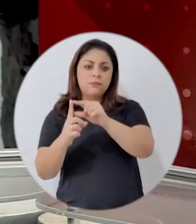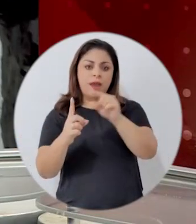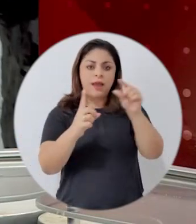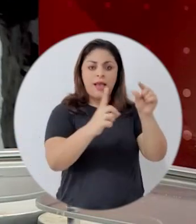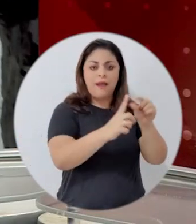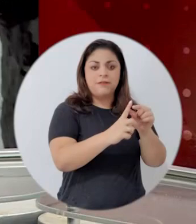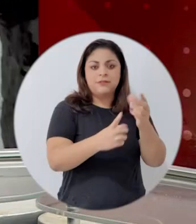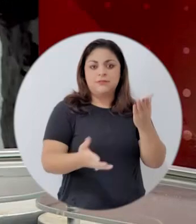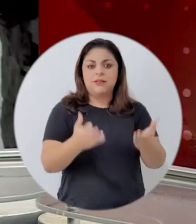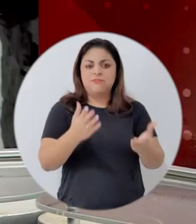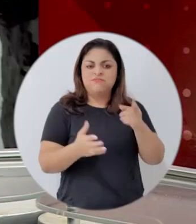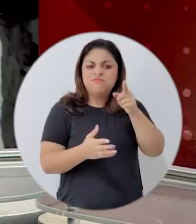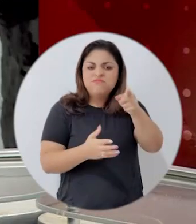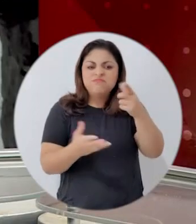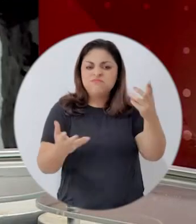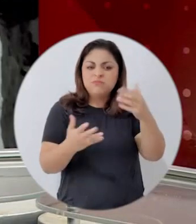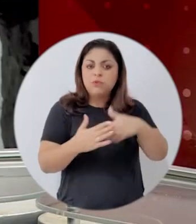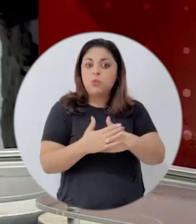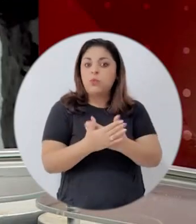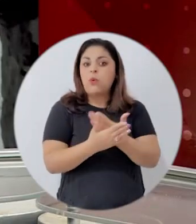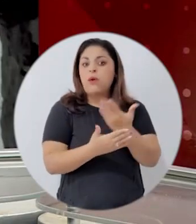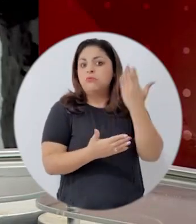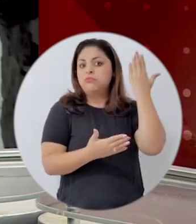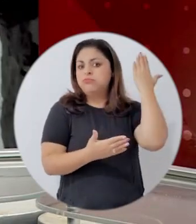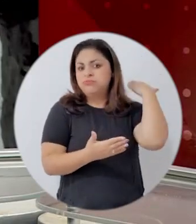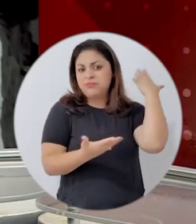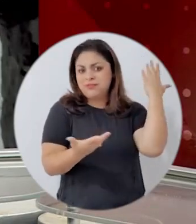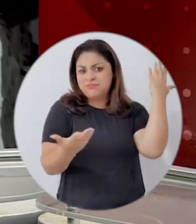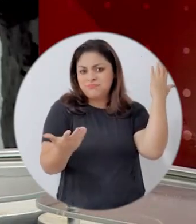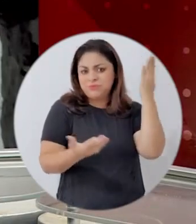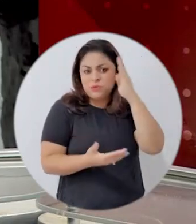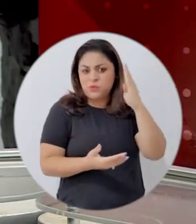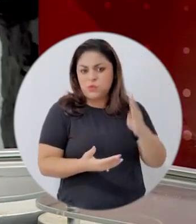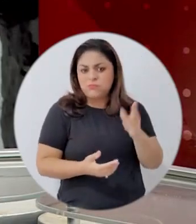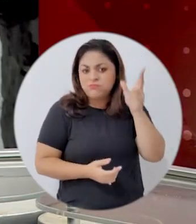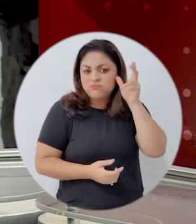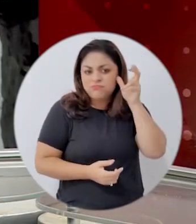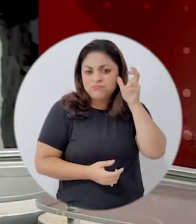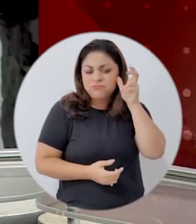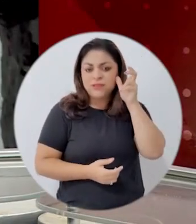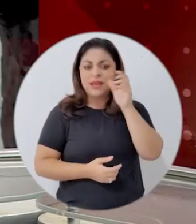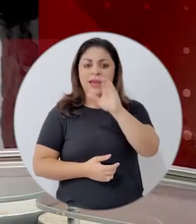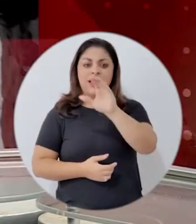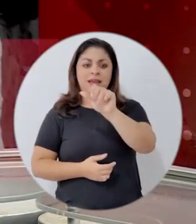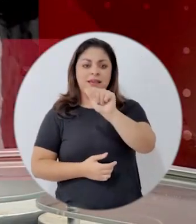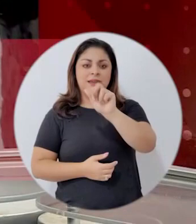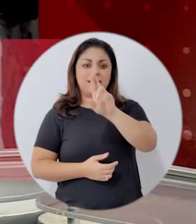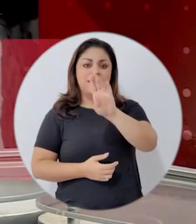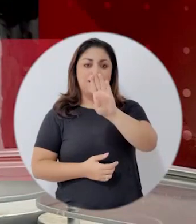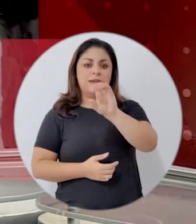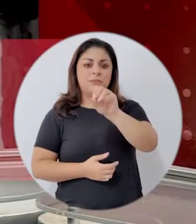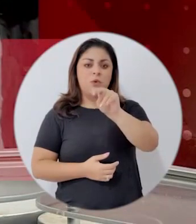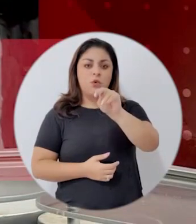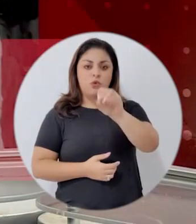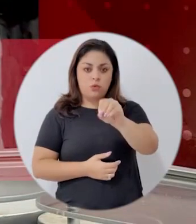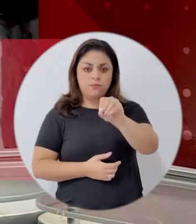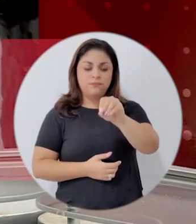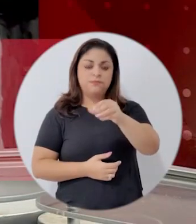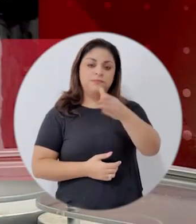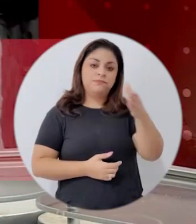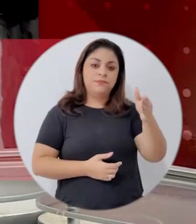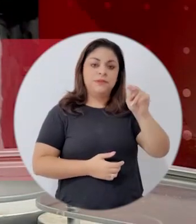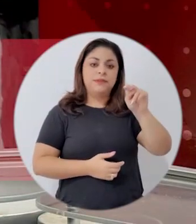como bastante nuevas para muchas personas, ¿verdad? Hace 20 años no se hablaba de carbono neutralidad. No obstante,